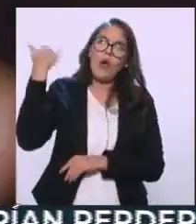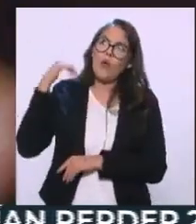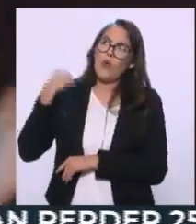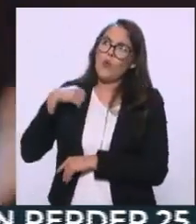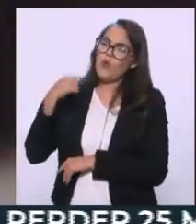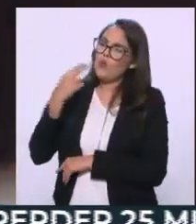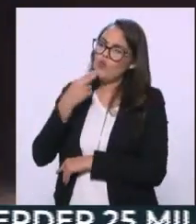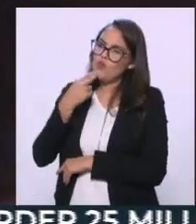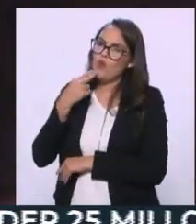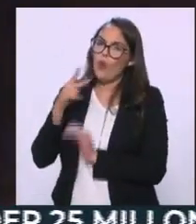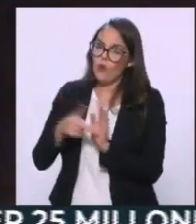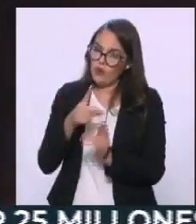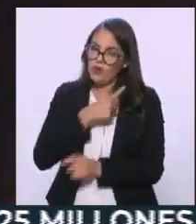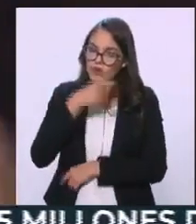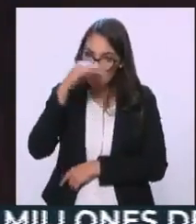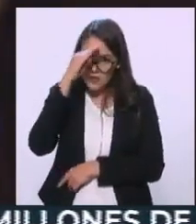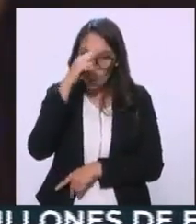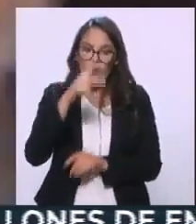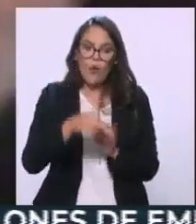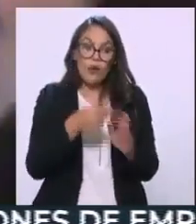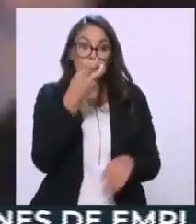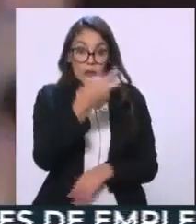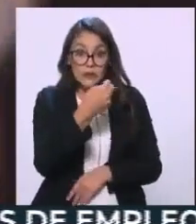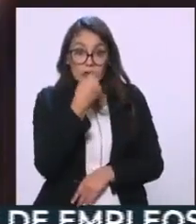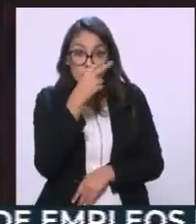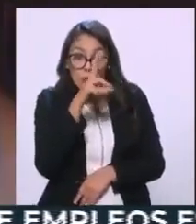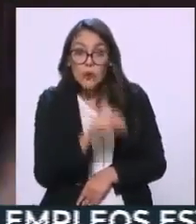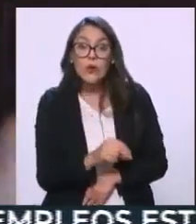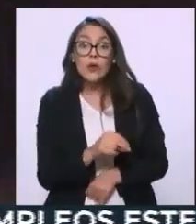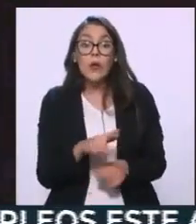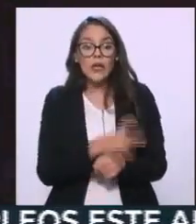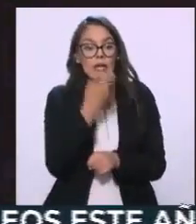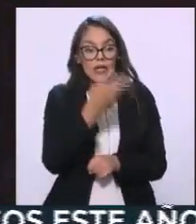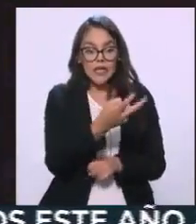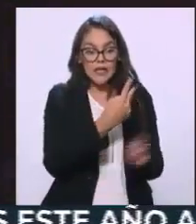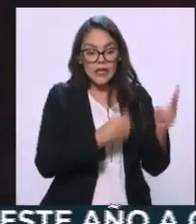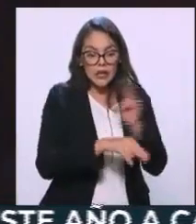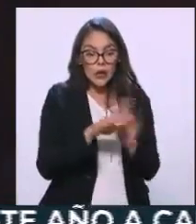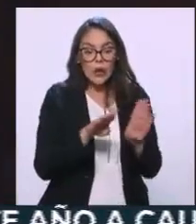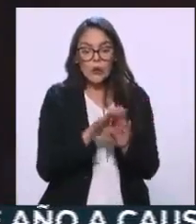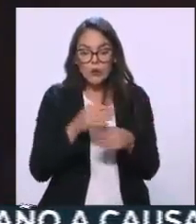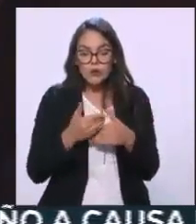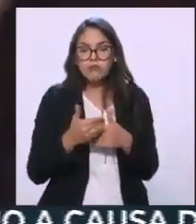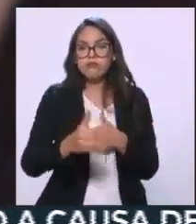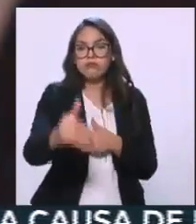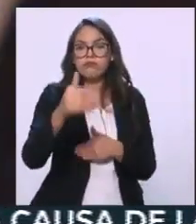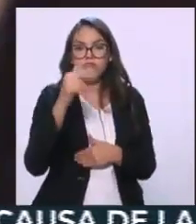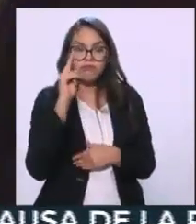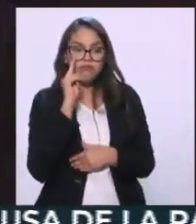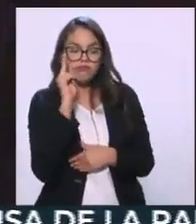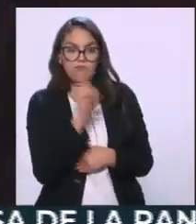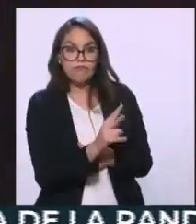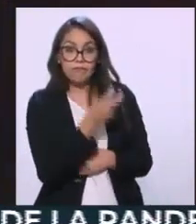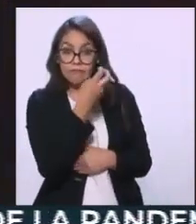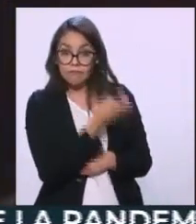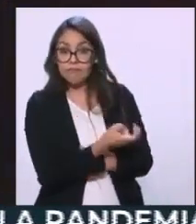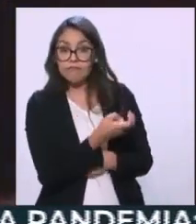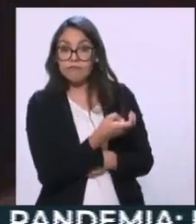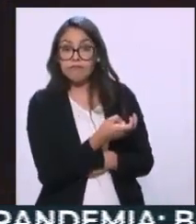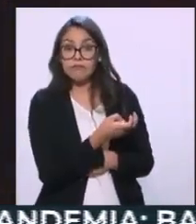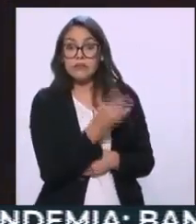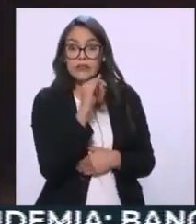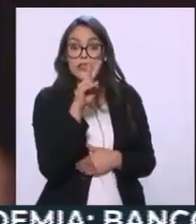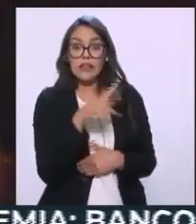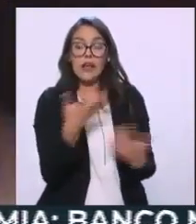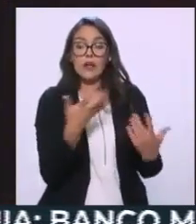deben ser repensados, porque son nuevos fenómenos de producción de subjetividad en donde verdaderamente